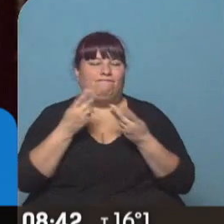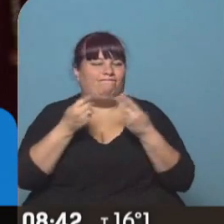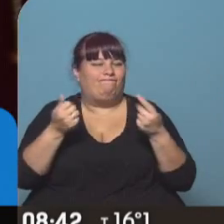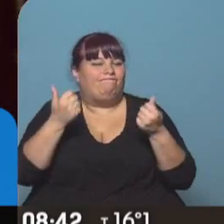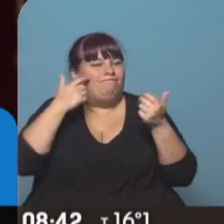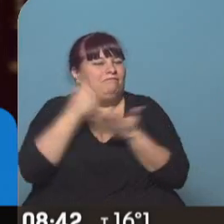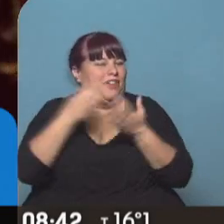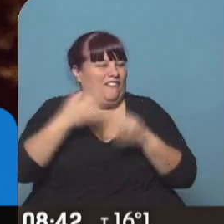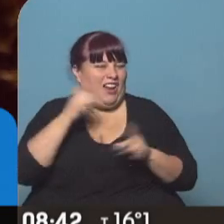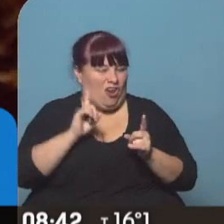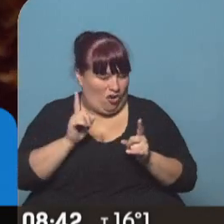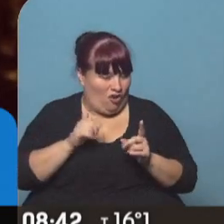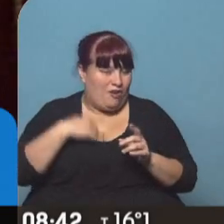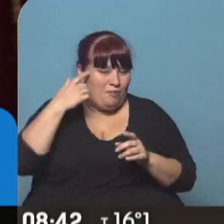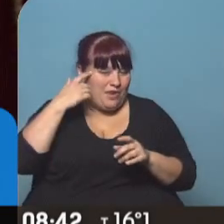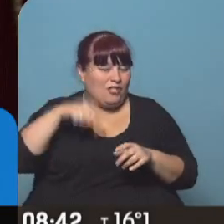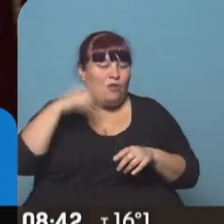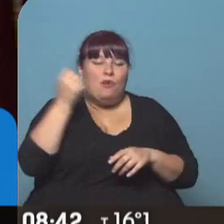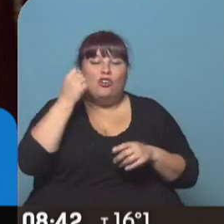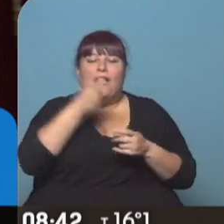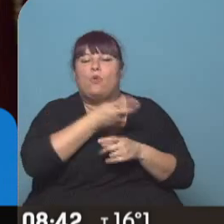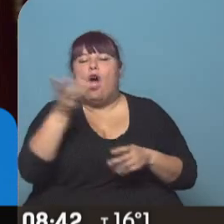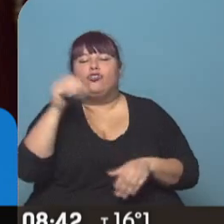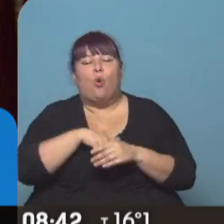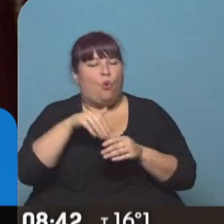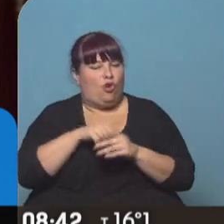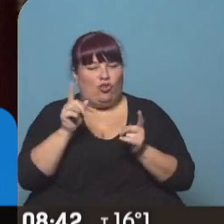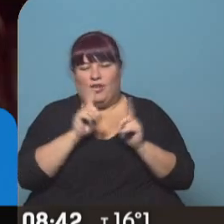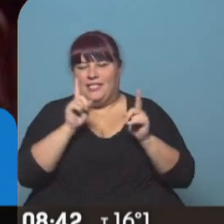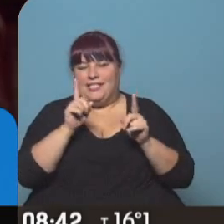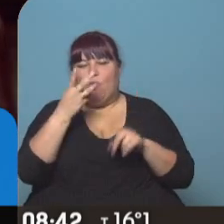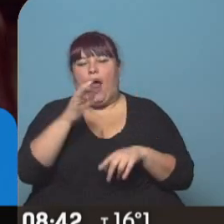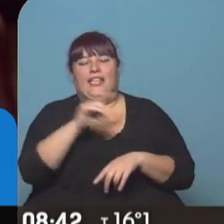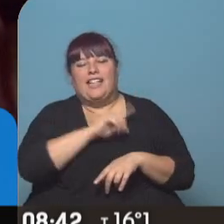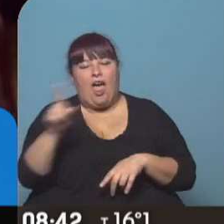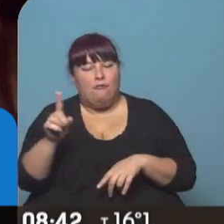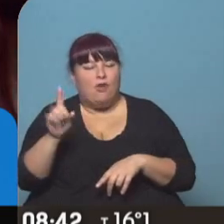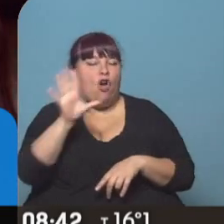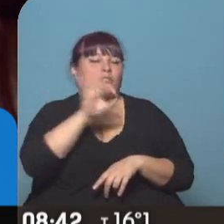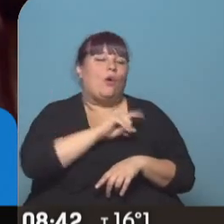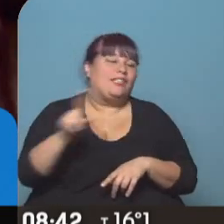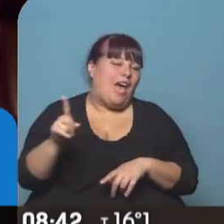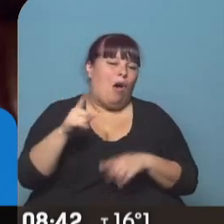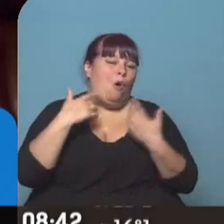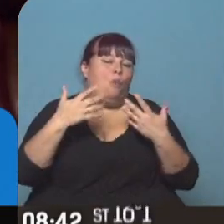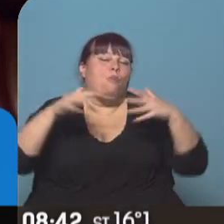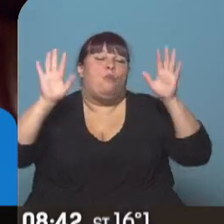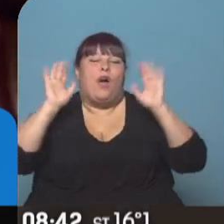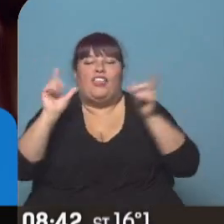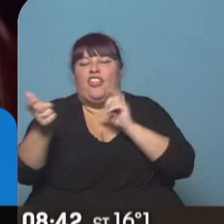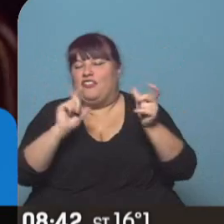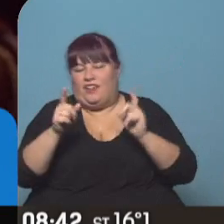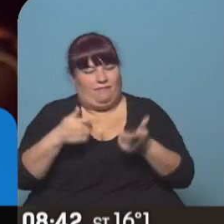simbólico que real creo que lo que está en juego en cantidad de votos no van a ser los 40.000 o 50.000 que puede llegar a ver de